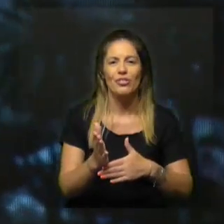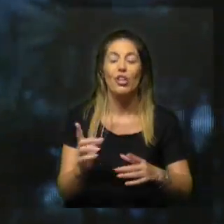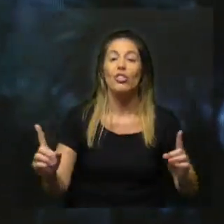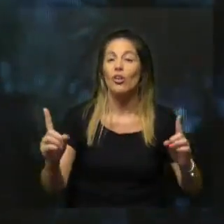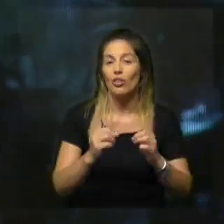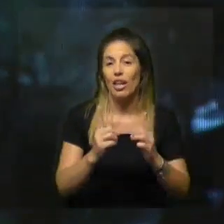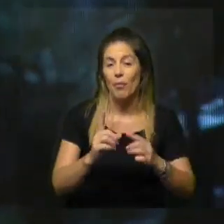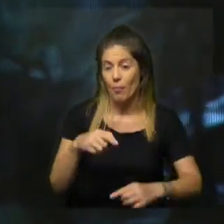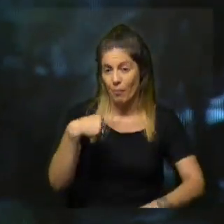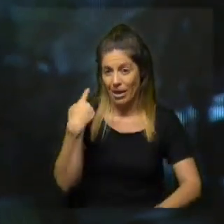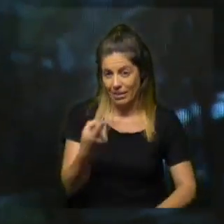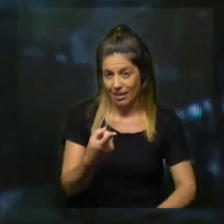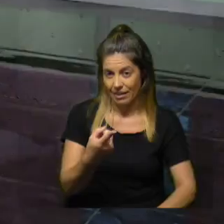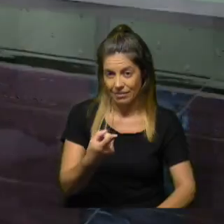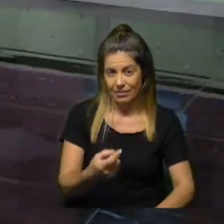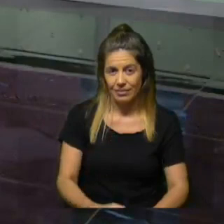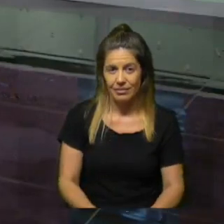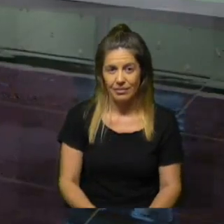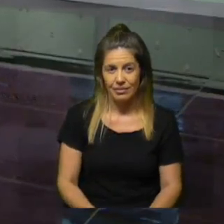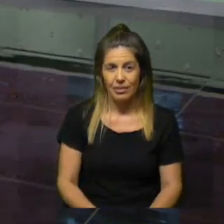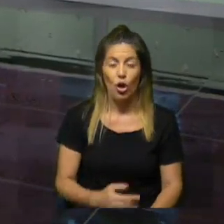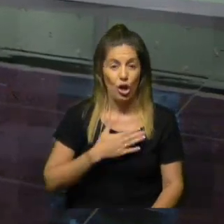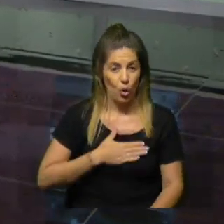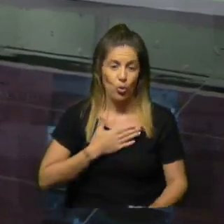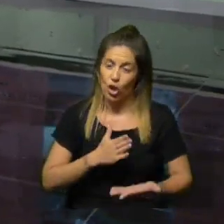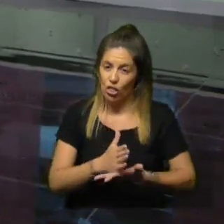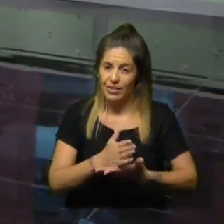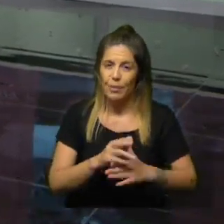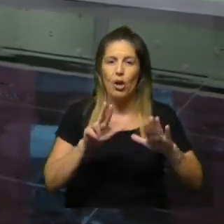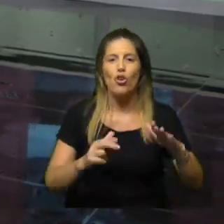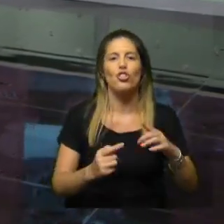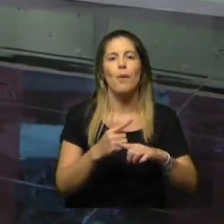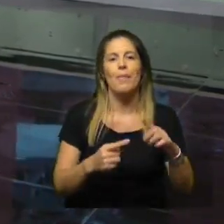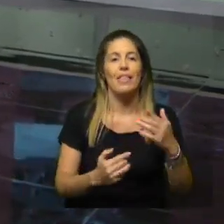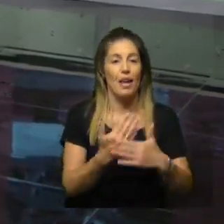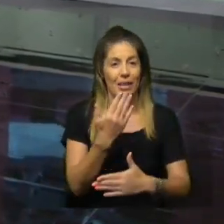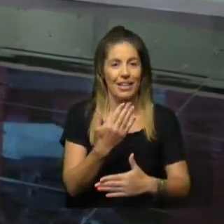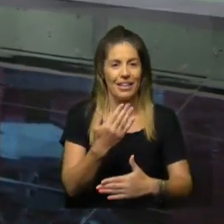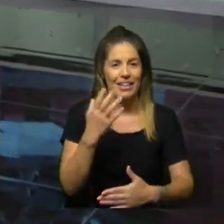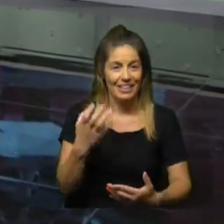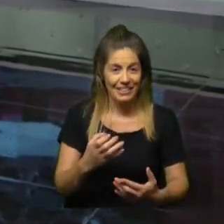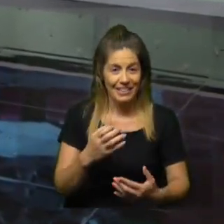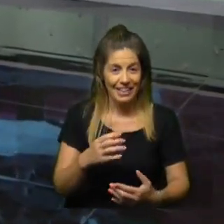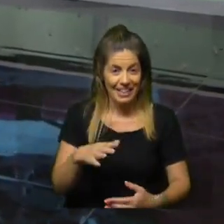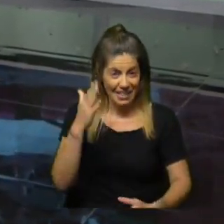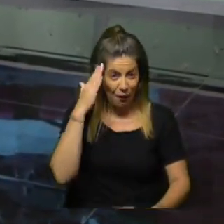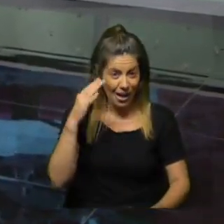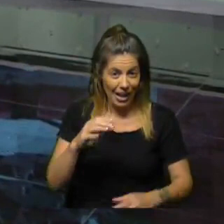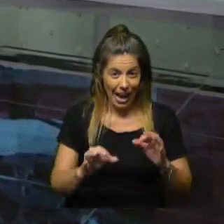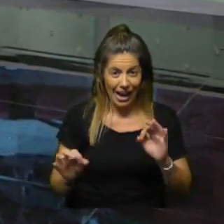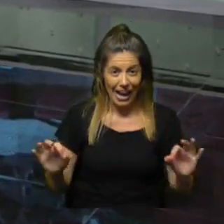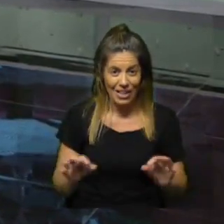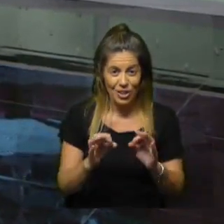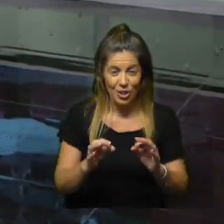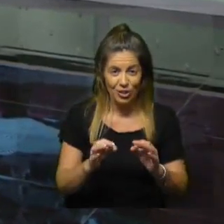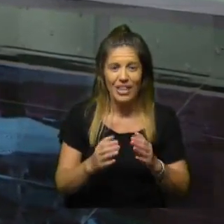reencontrando mañana. ¿Qué le parece? Sí, claro que sí. Con el gusto de siempre. 8:30. ¿Un melódico internacional? No. Adivinando la canción. Ese barco velero